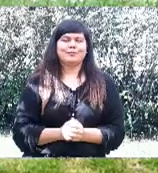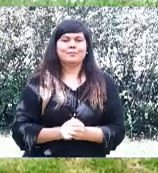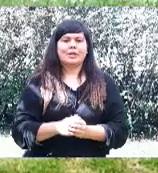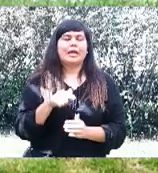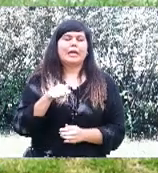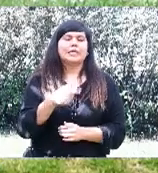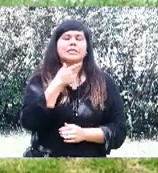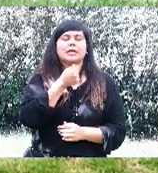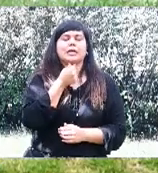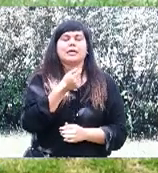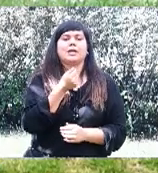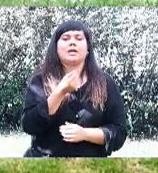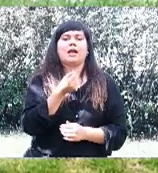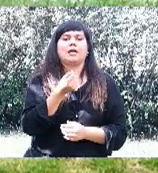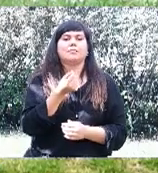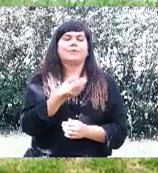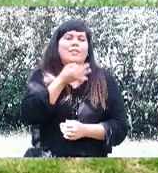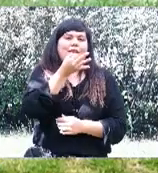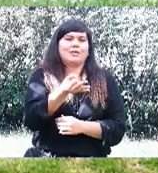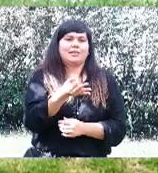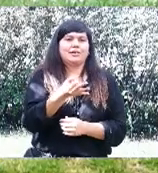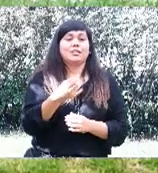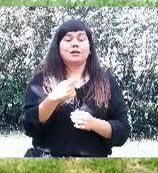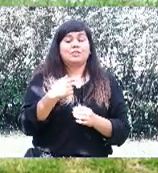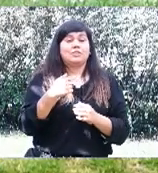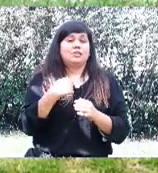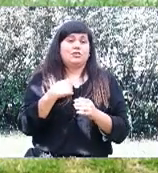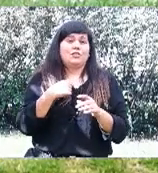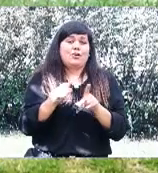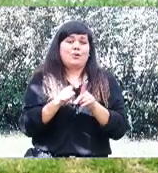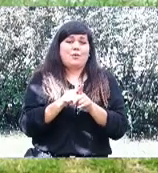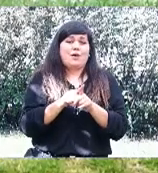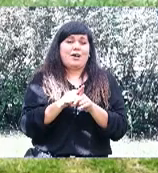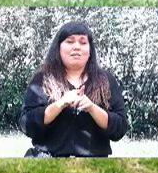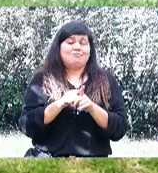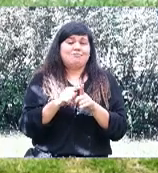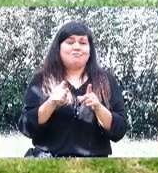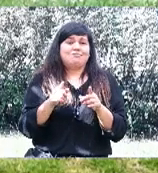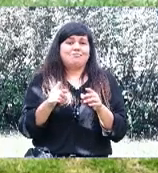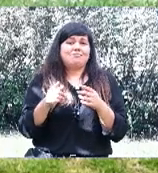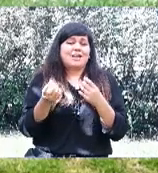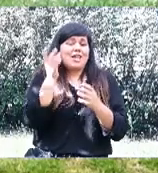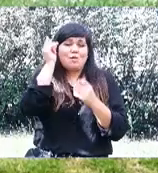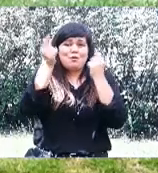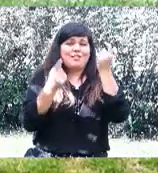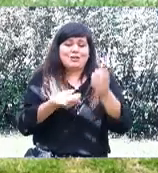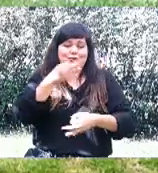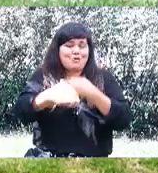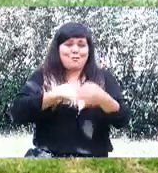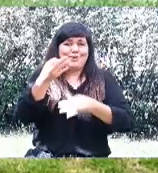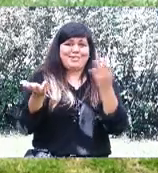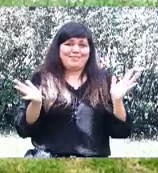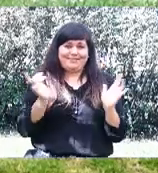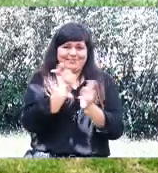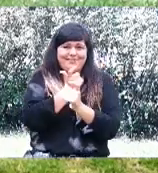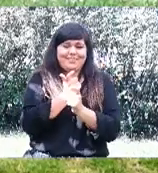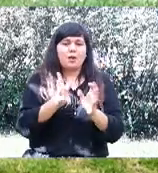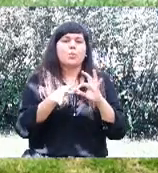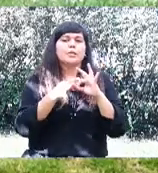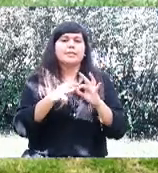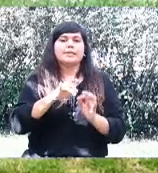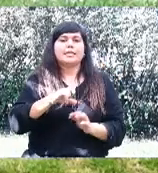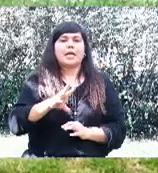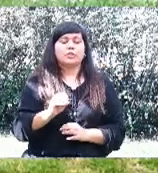que quería eh decir me salió completamente Esto fue completamente una improvisación por si caso Bueno gracias